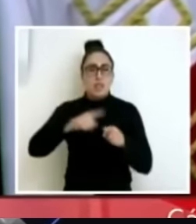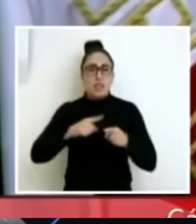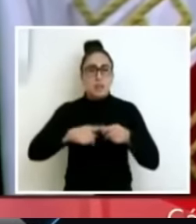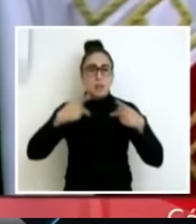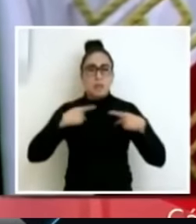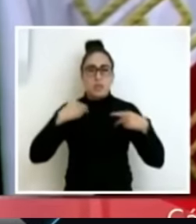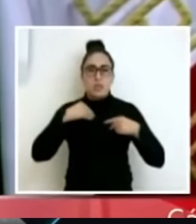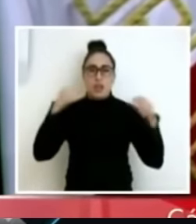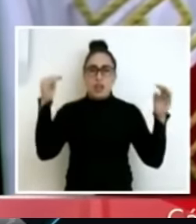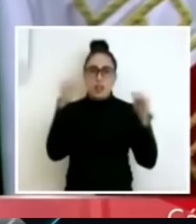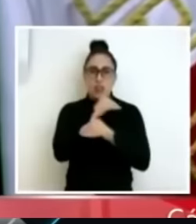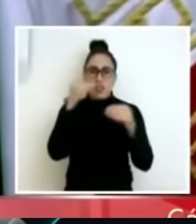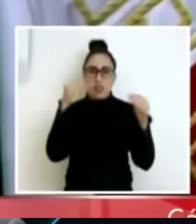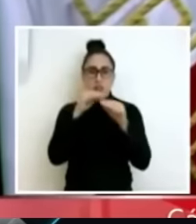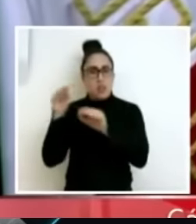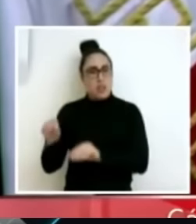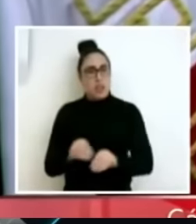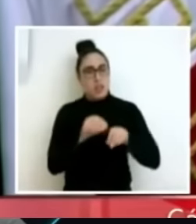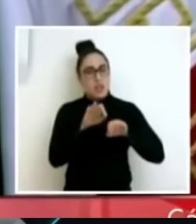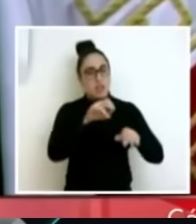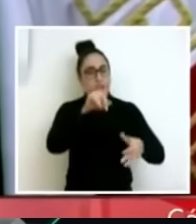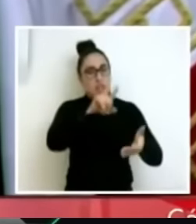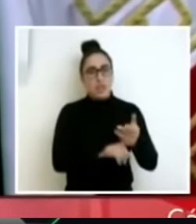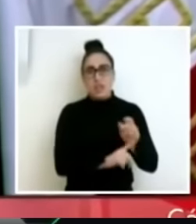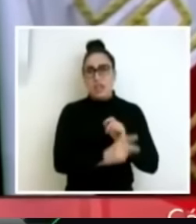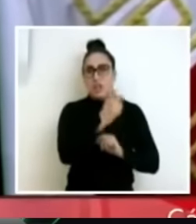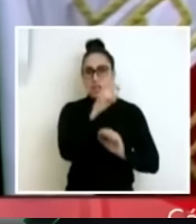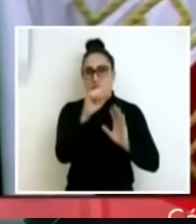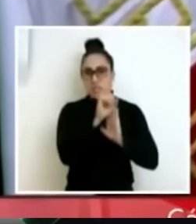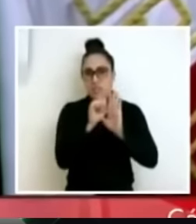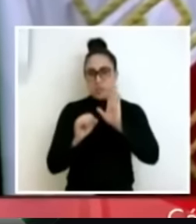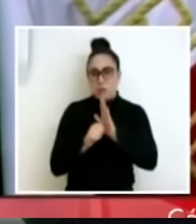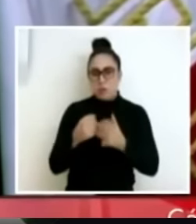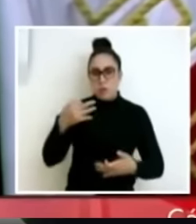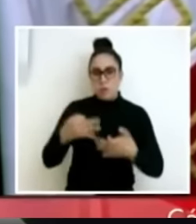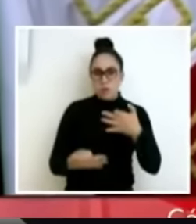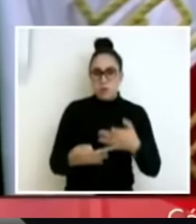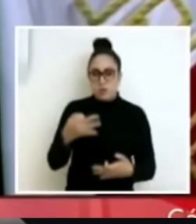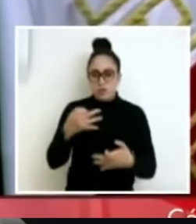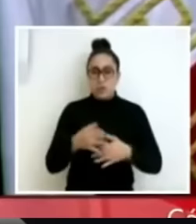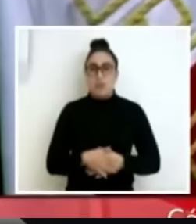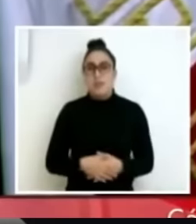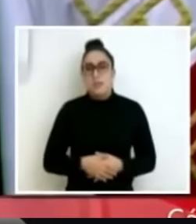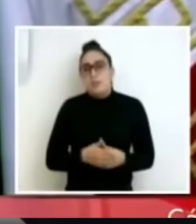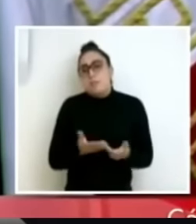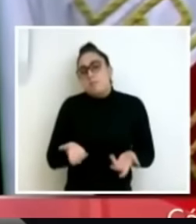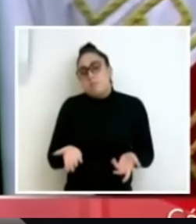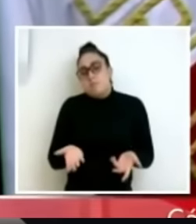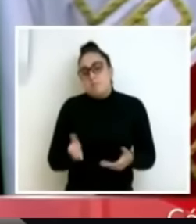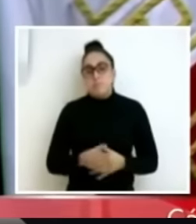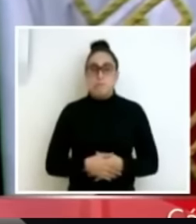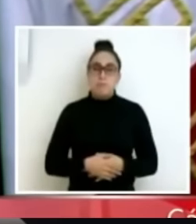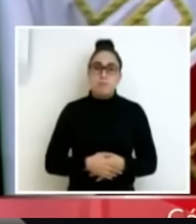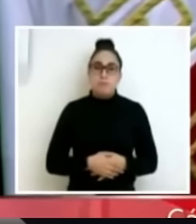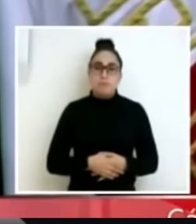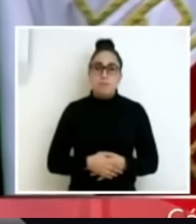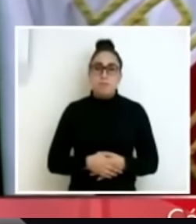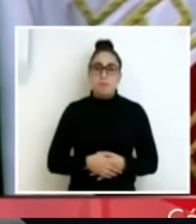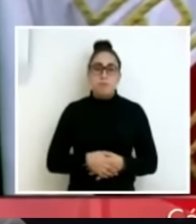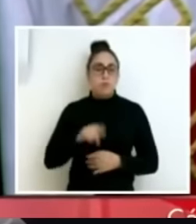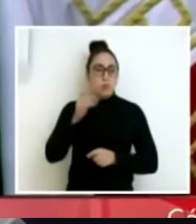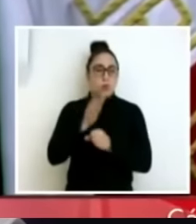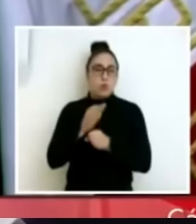mantenga ajeno del proceso de transformación social que vive nuestro país? En fin, poco han